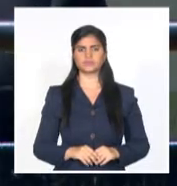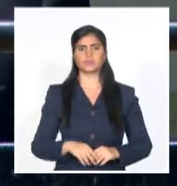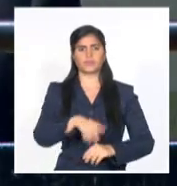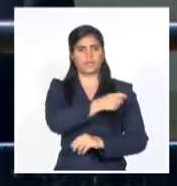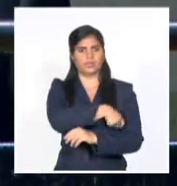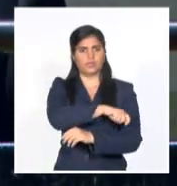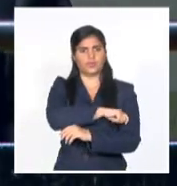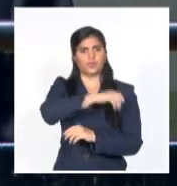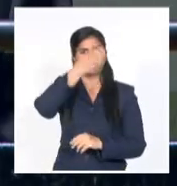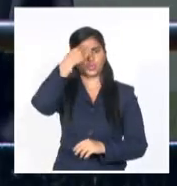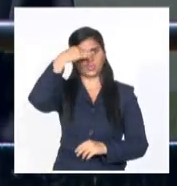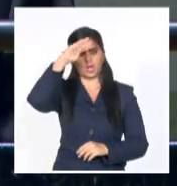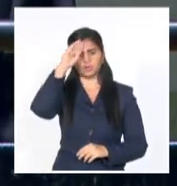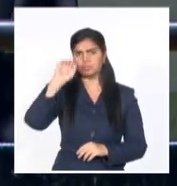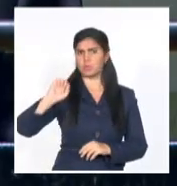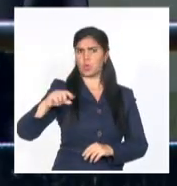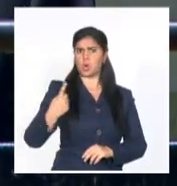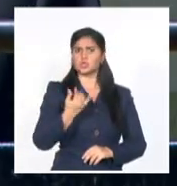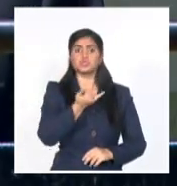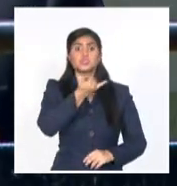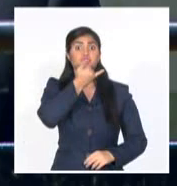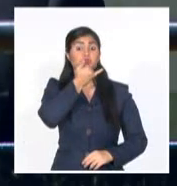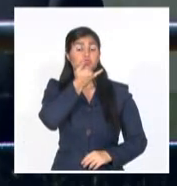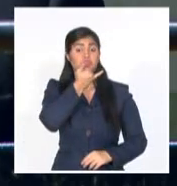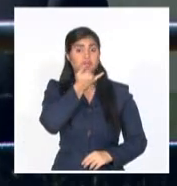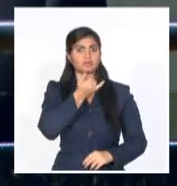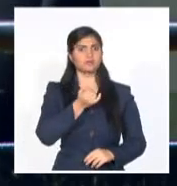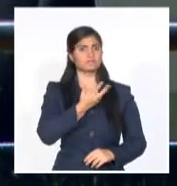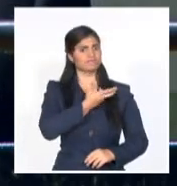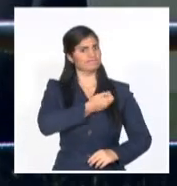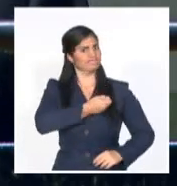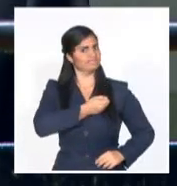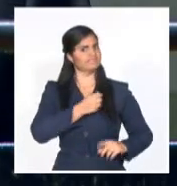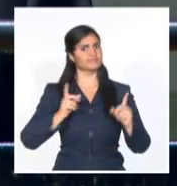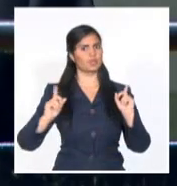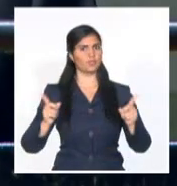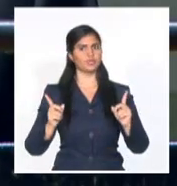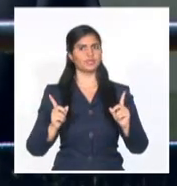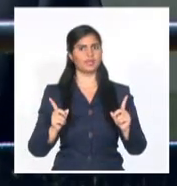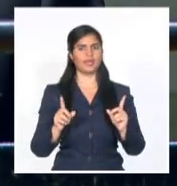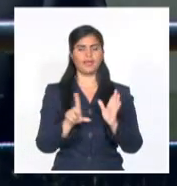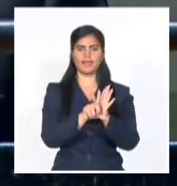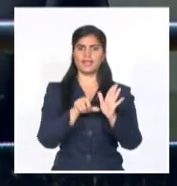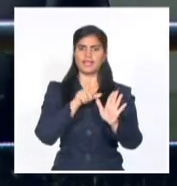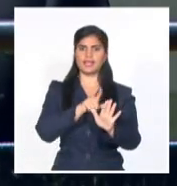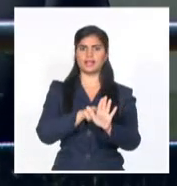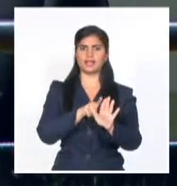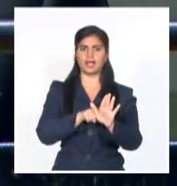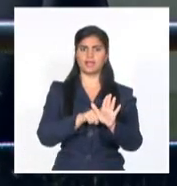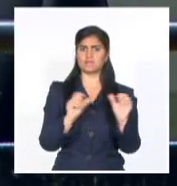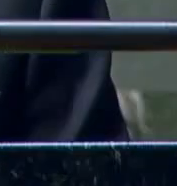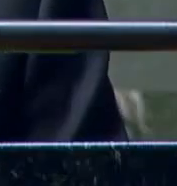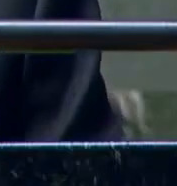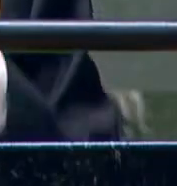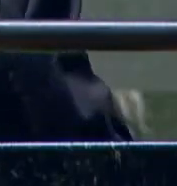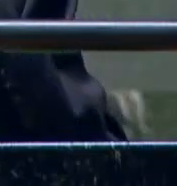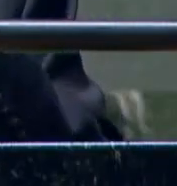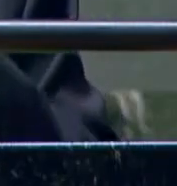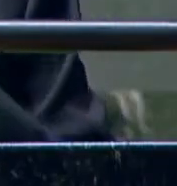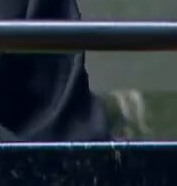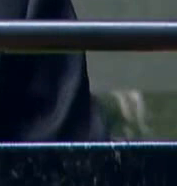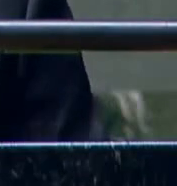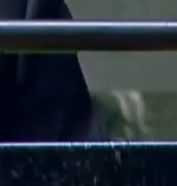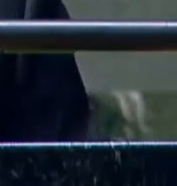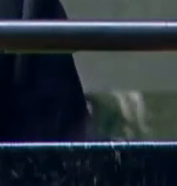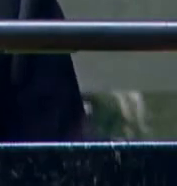las terribles consecuencias de una política ilegal, cruel e inhumana.